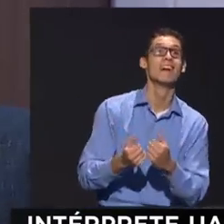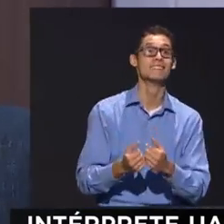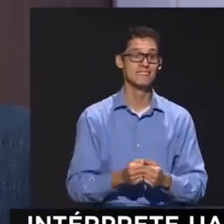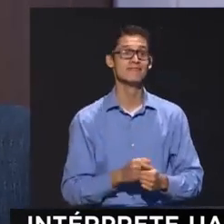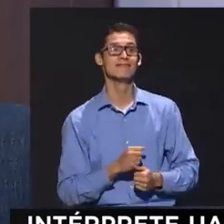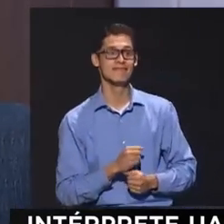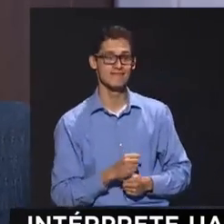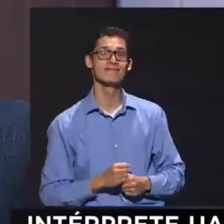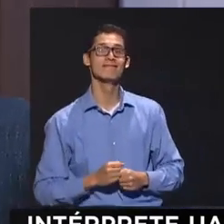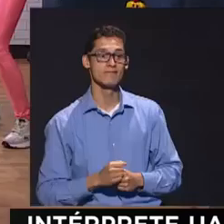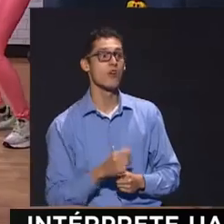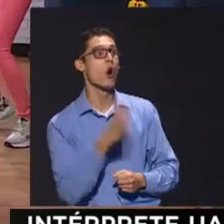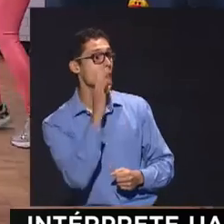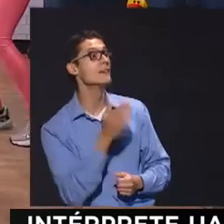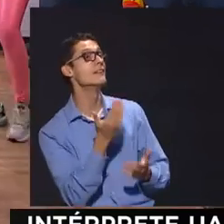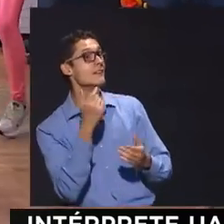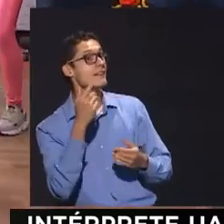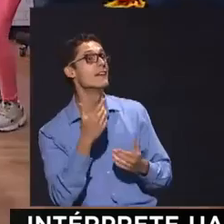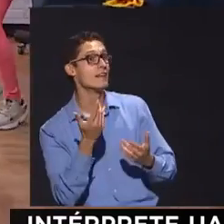y mauricio